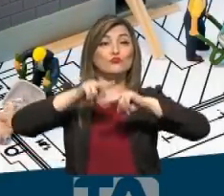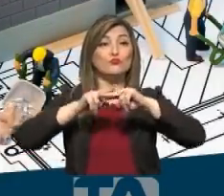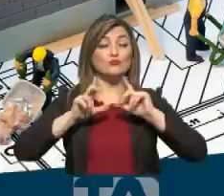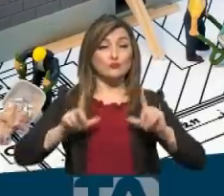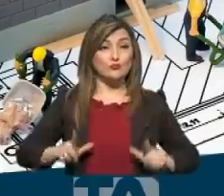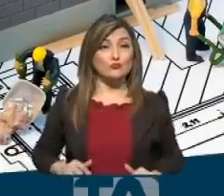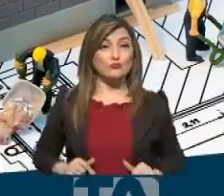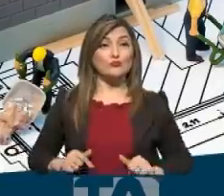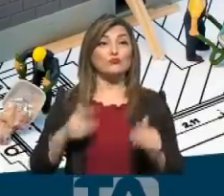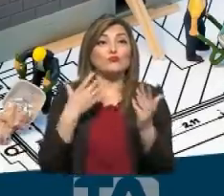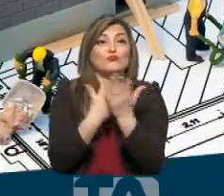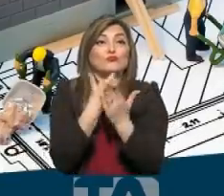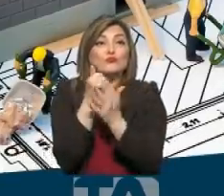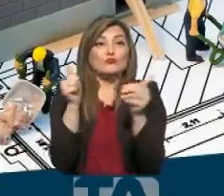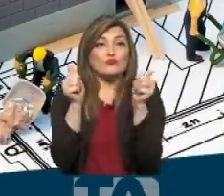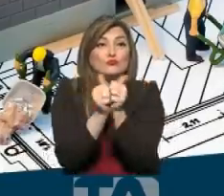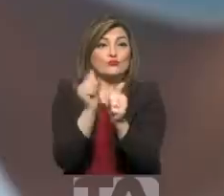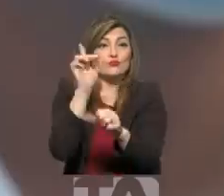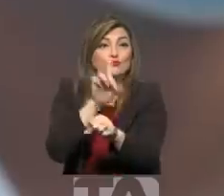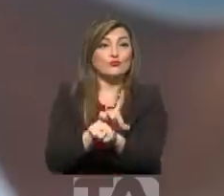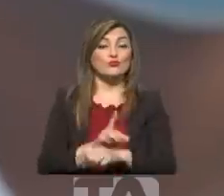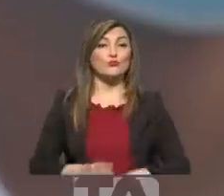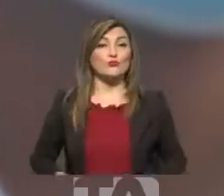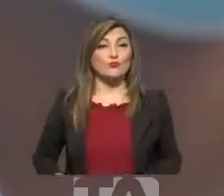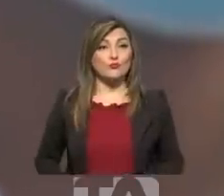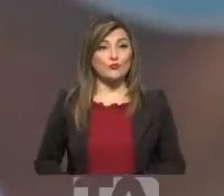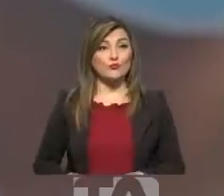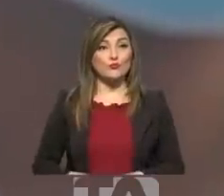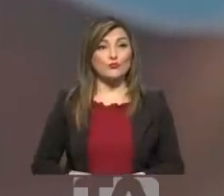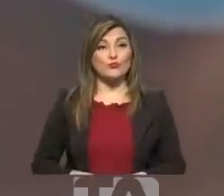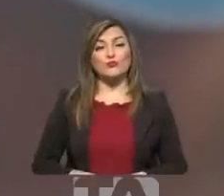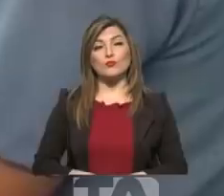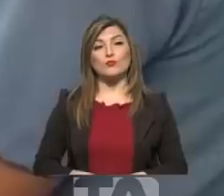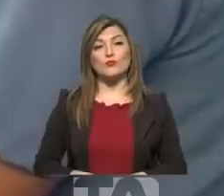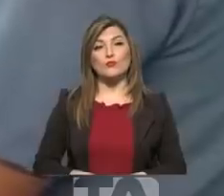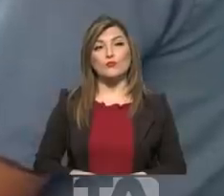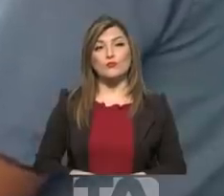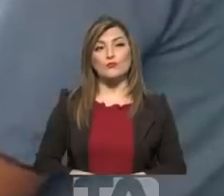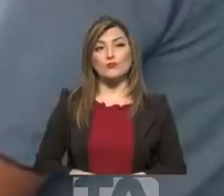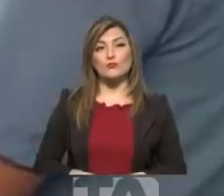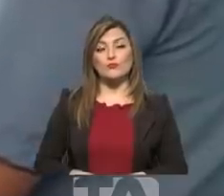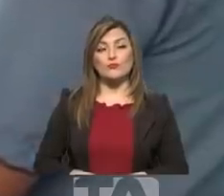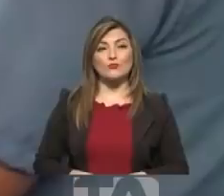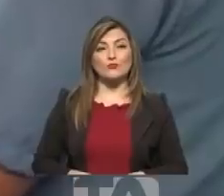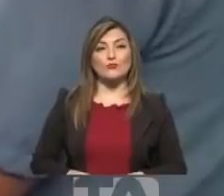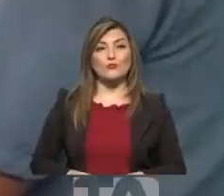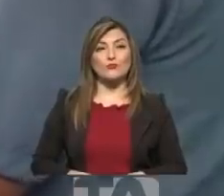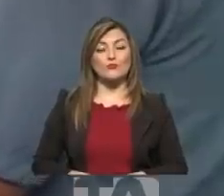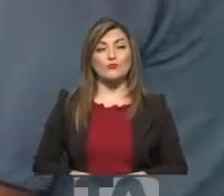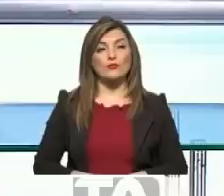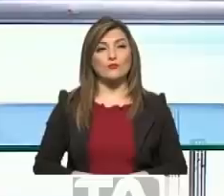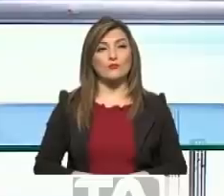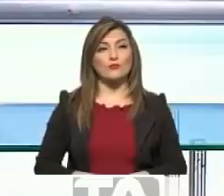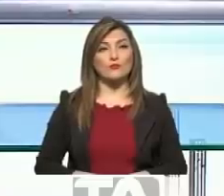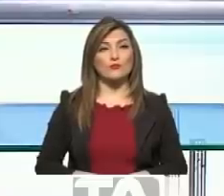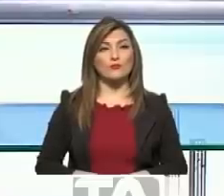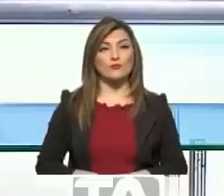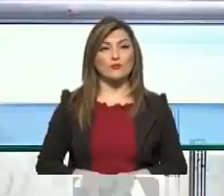salud y adquisición de equipos médicos. En Quito, Daniela Valencia, 24 horas.